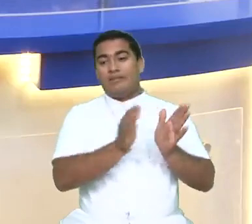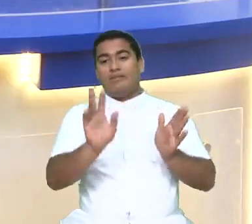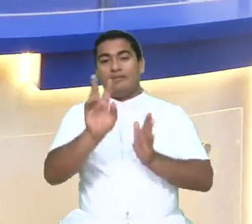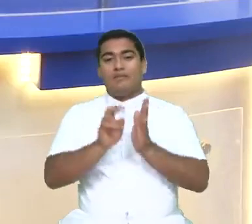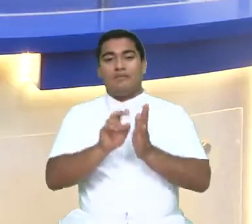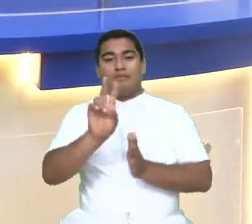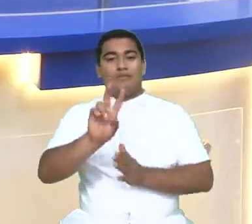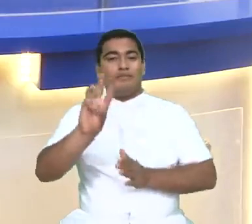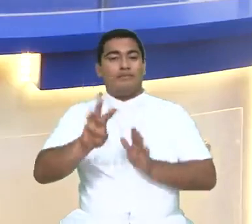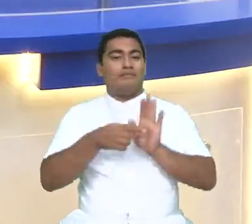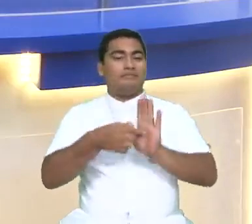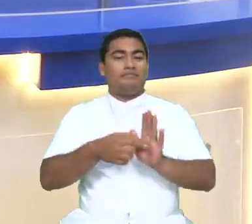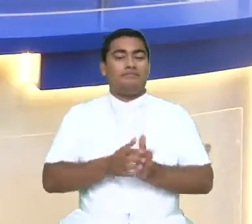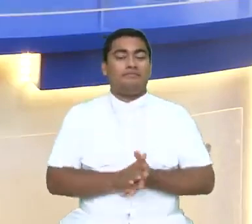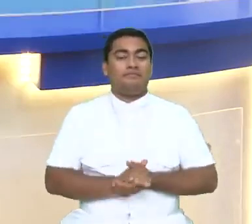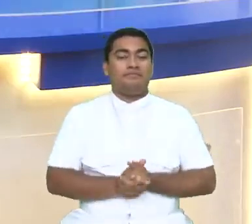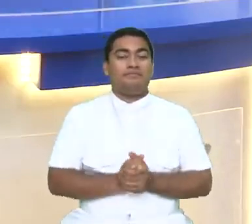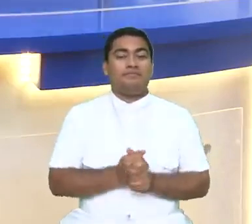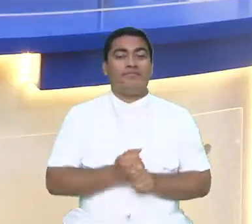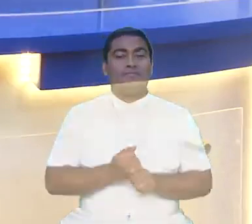2020-2023. Veamos.